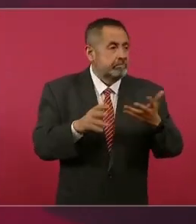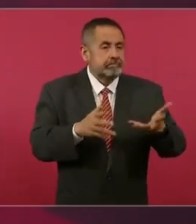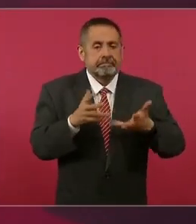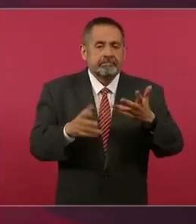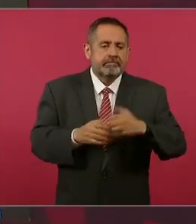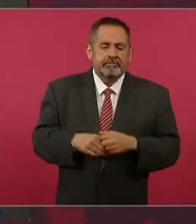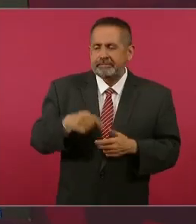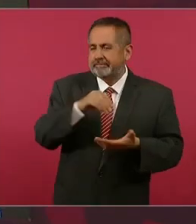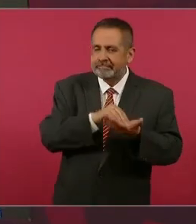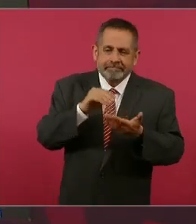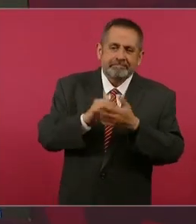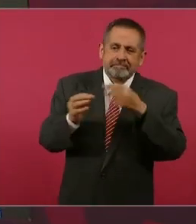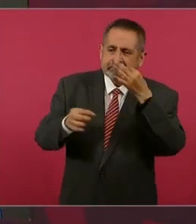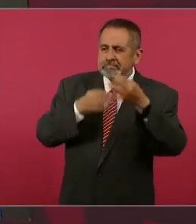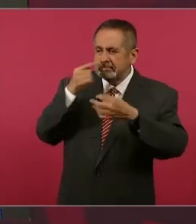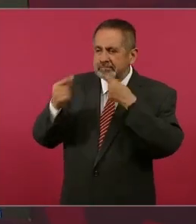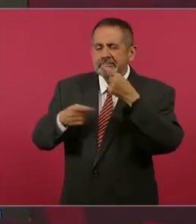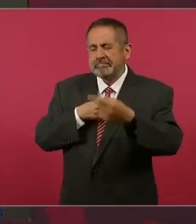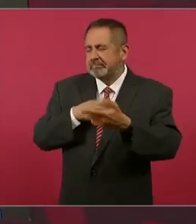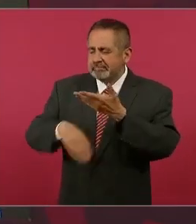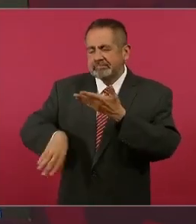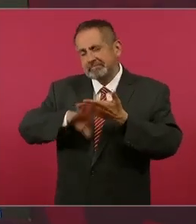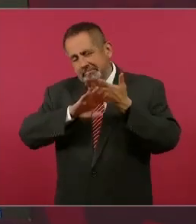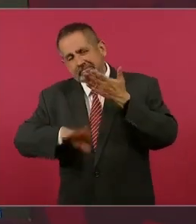pues no dejan de estar con eso.